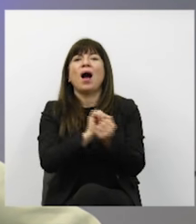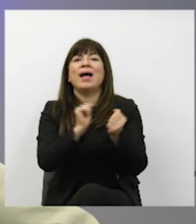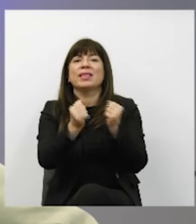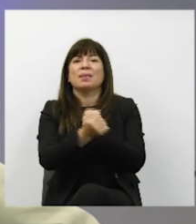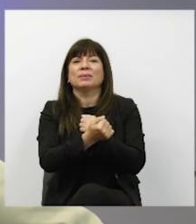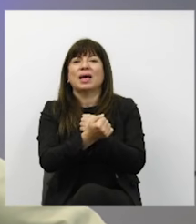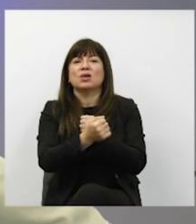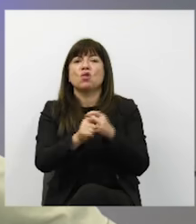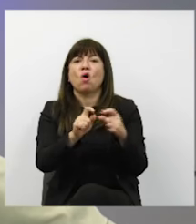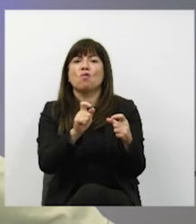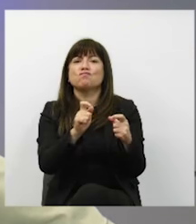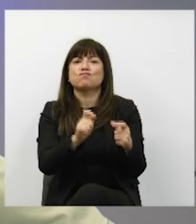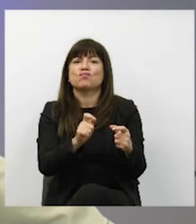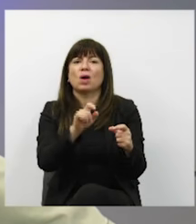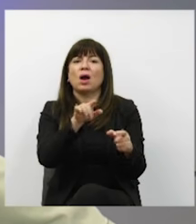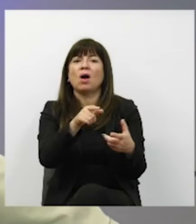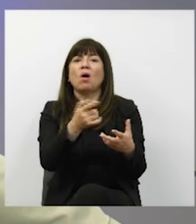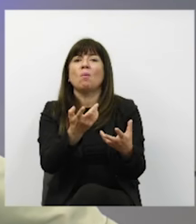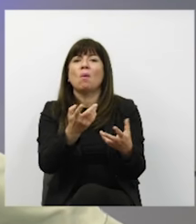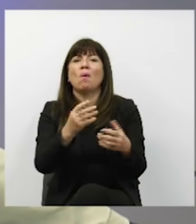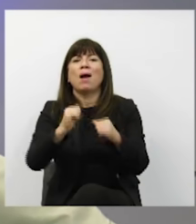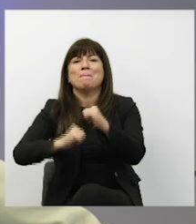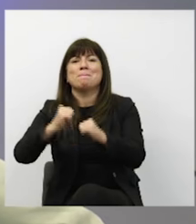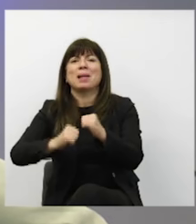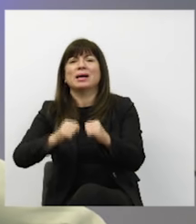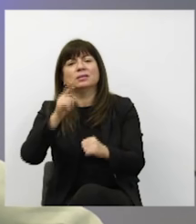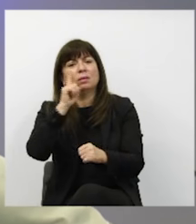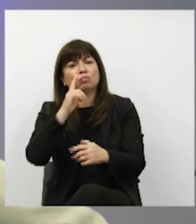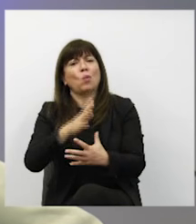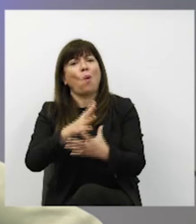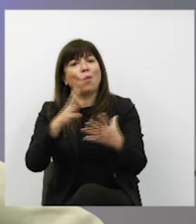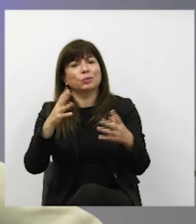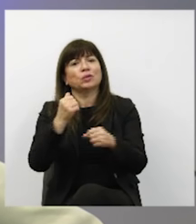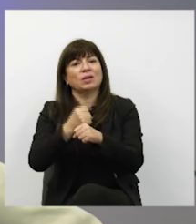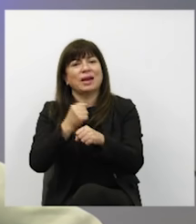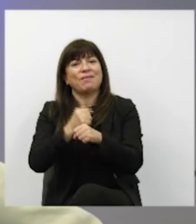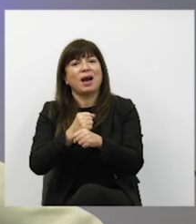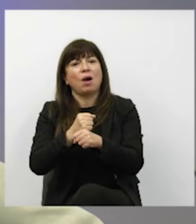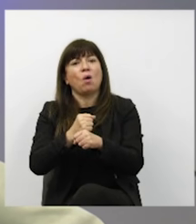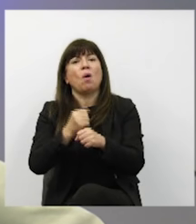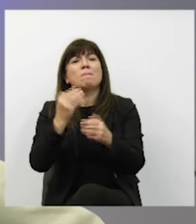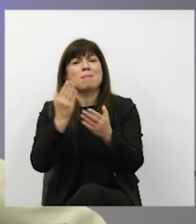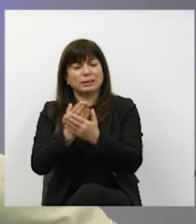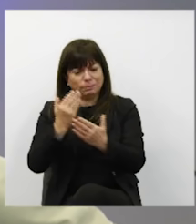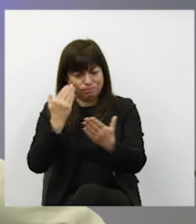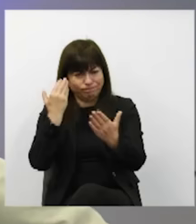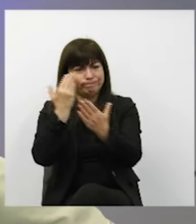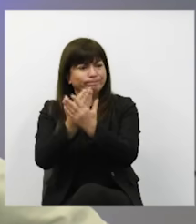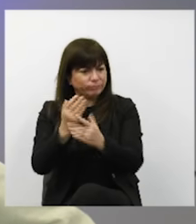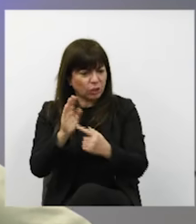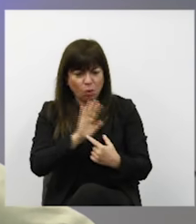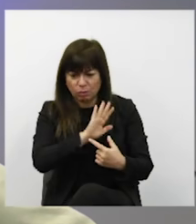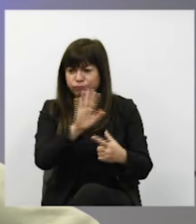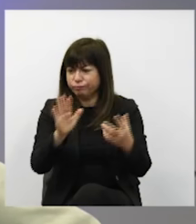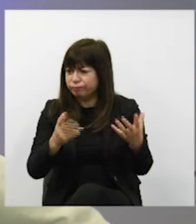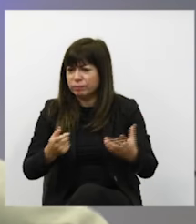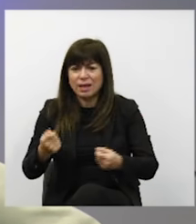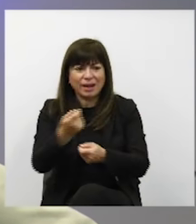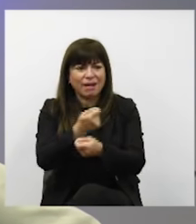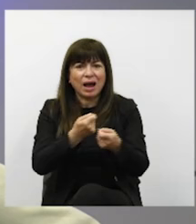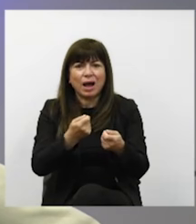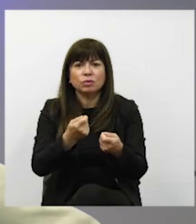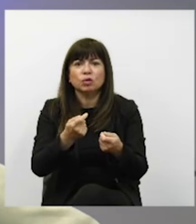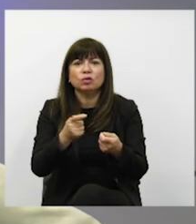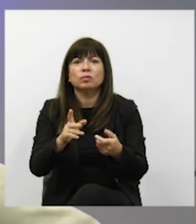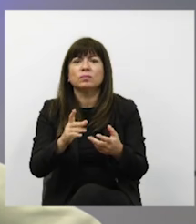no solamente a la regulación, yo creo que también las empresas tenemos mucho que hacer, digamos, en materia de estar más en la frontera de la adopción de estas nuevas tecnologías